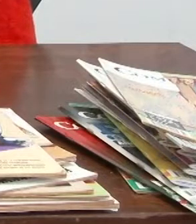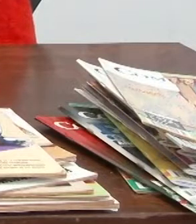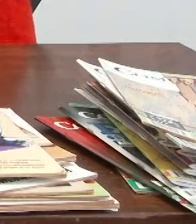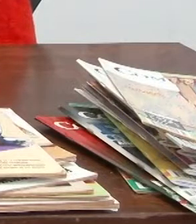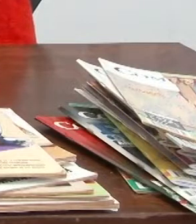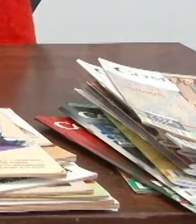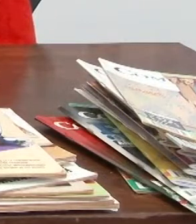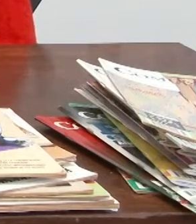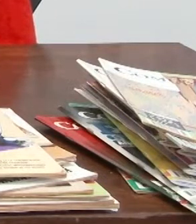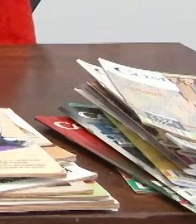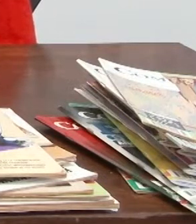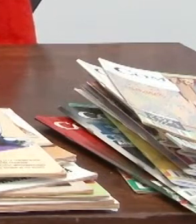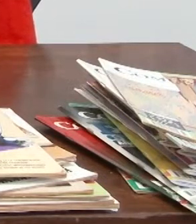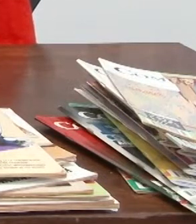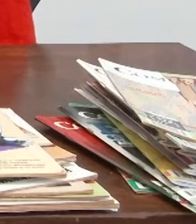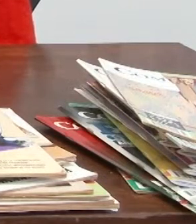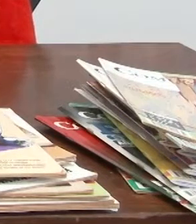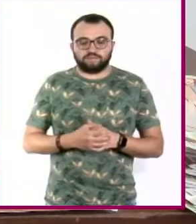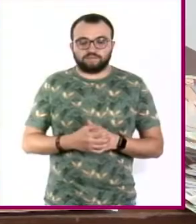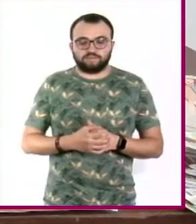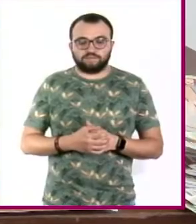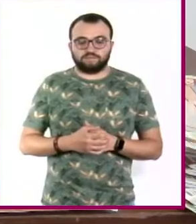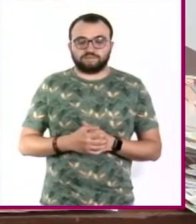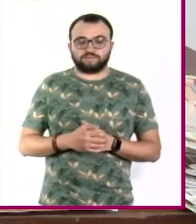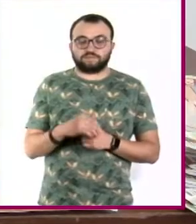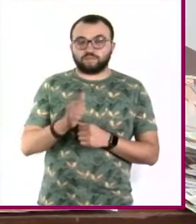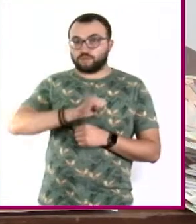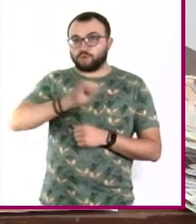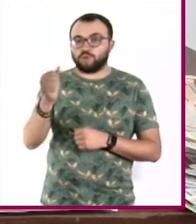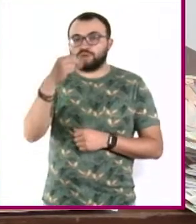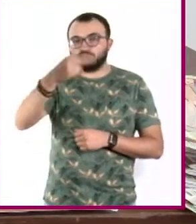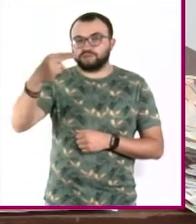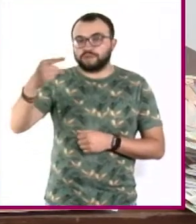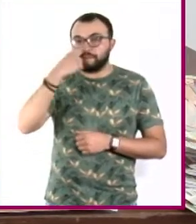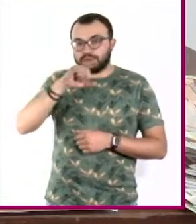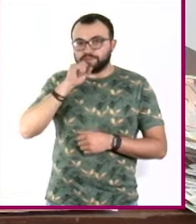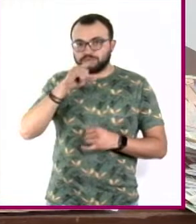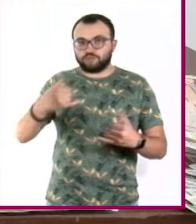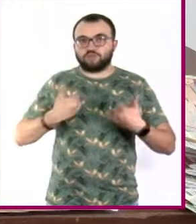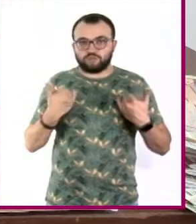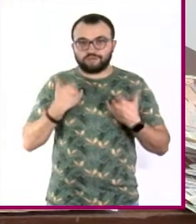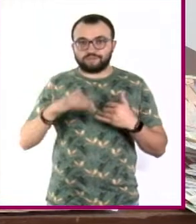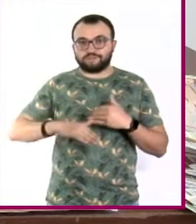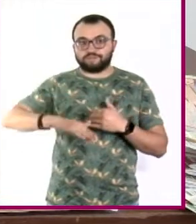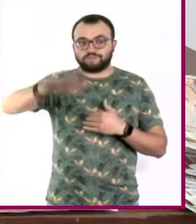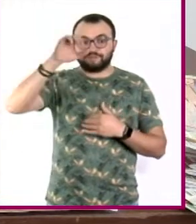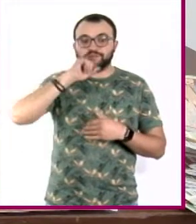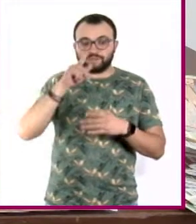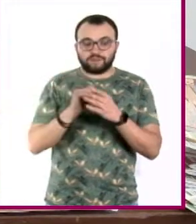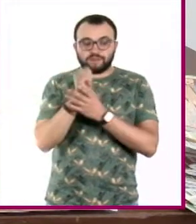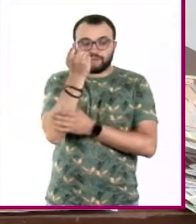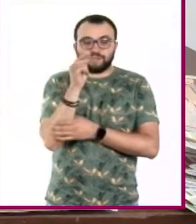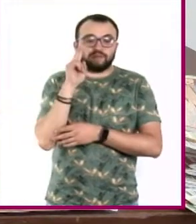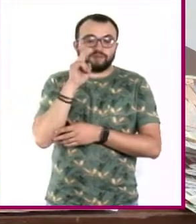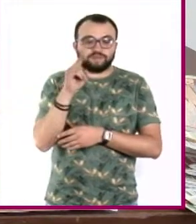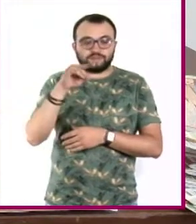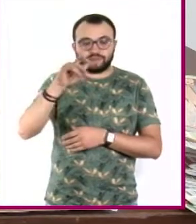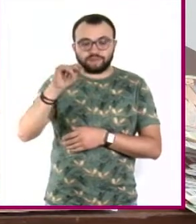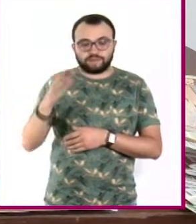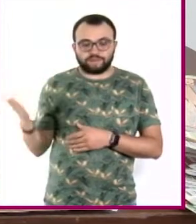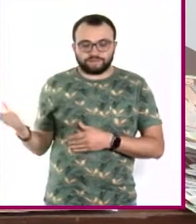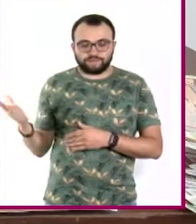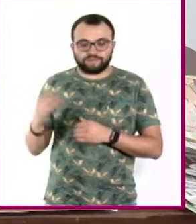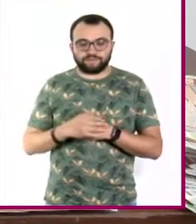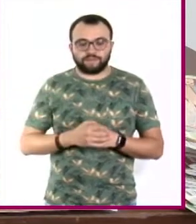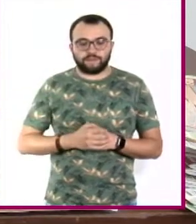teórico Prensky 2001. Otros nombres para los jóvenes que crecieron con las tecnologías digitales son la generación NET, que